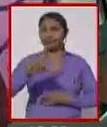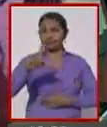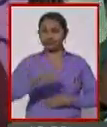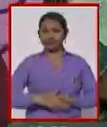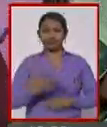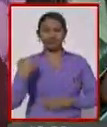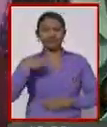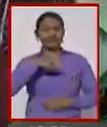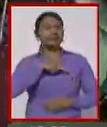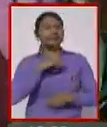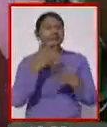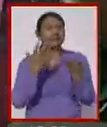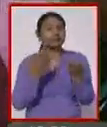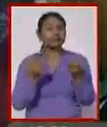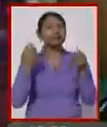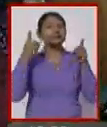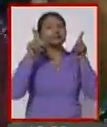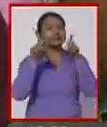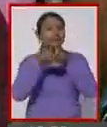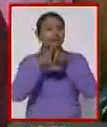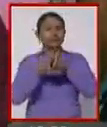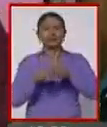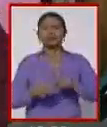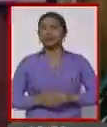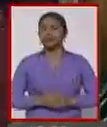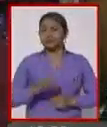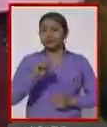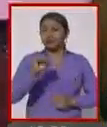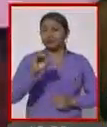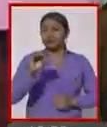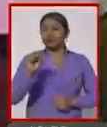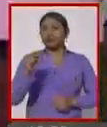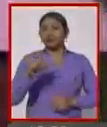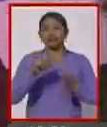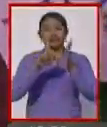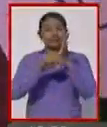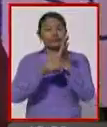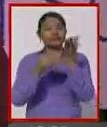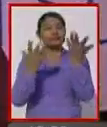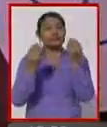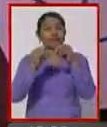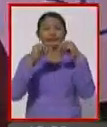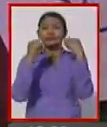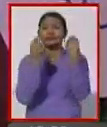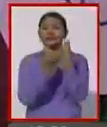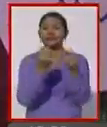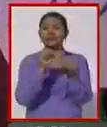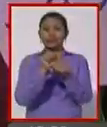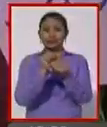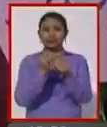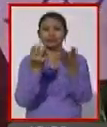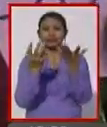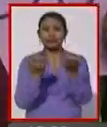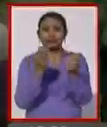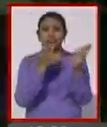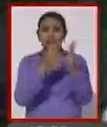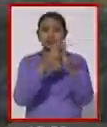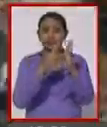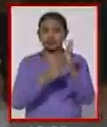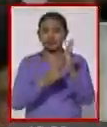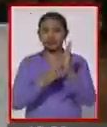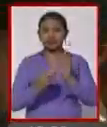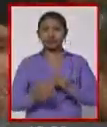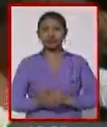lunes. Nosotros queremos un consenso con la arquitecta. Después queremos la mesa de trabajo, queremos las